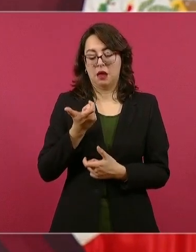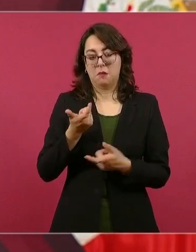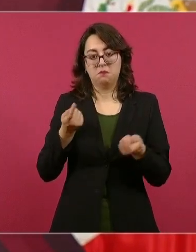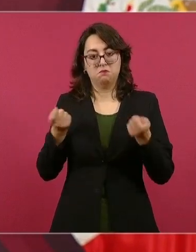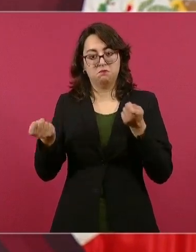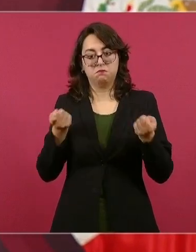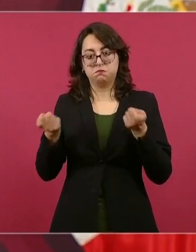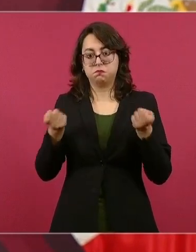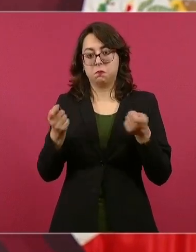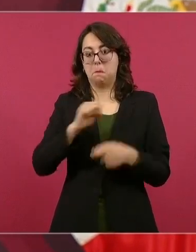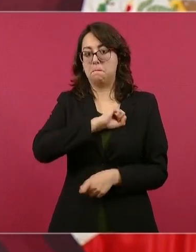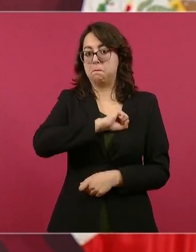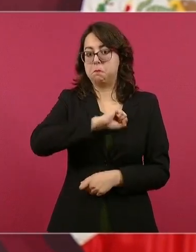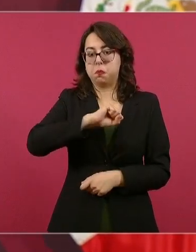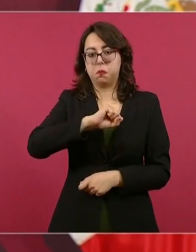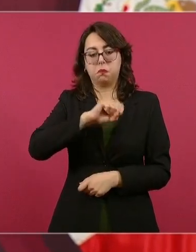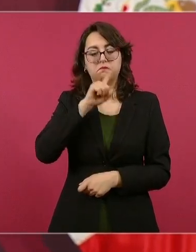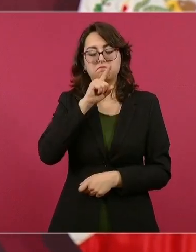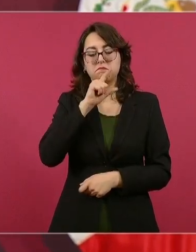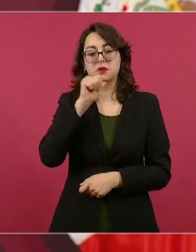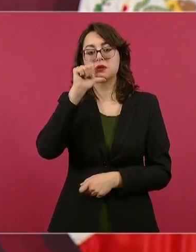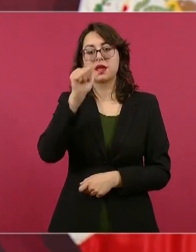gasolinazos, como no ha habido,